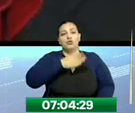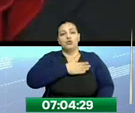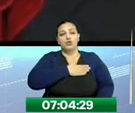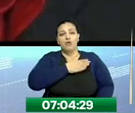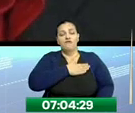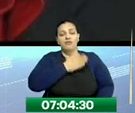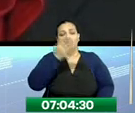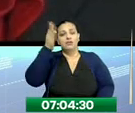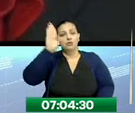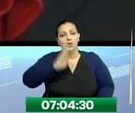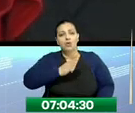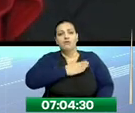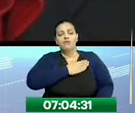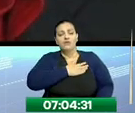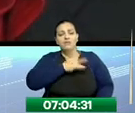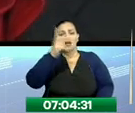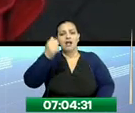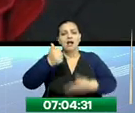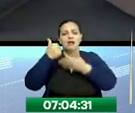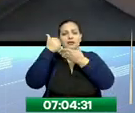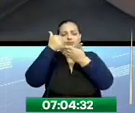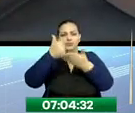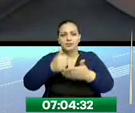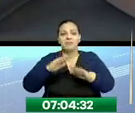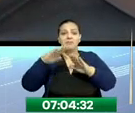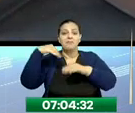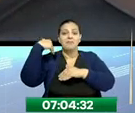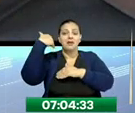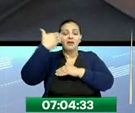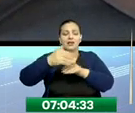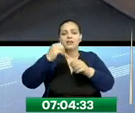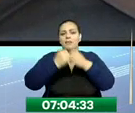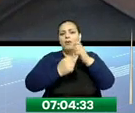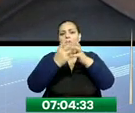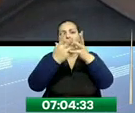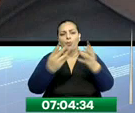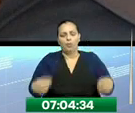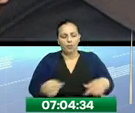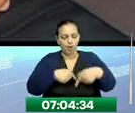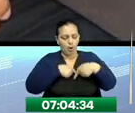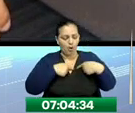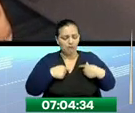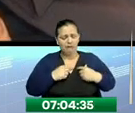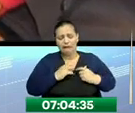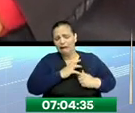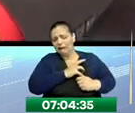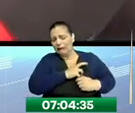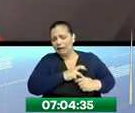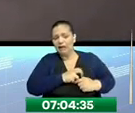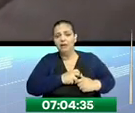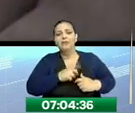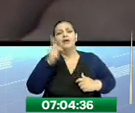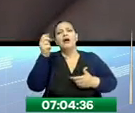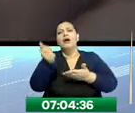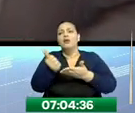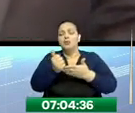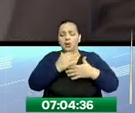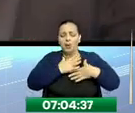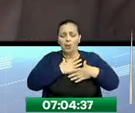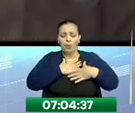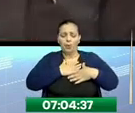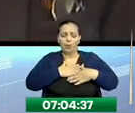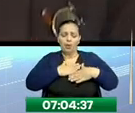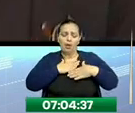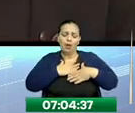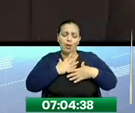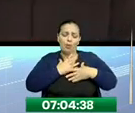tierra, va a sanar nuestros corazones y nos va a liberar y a liberar de esta pandemia. Así es momento de